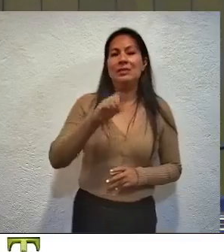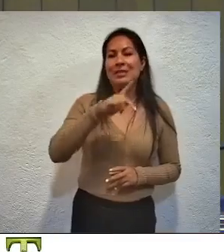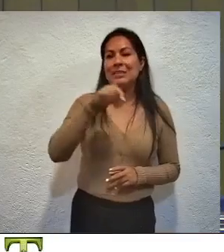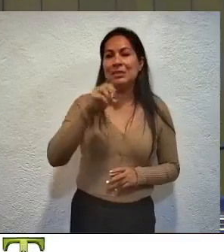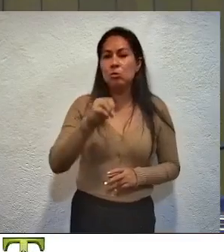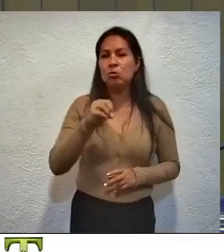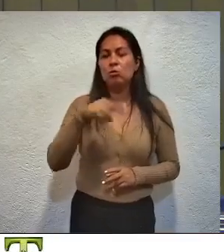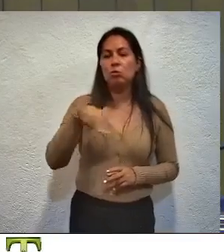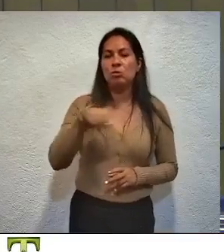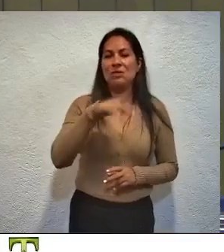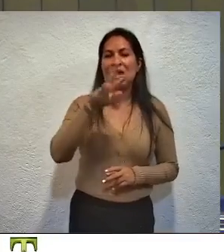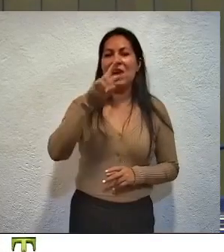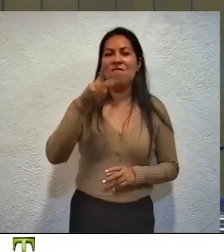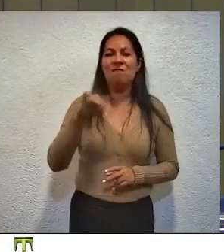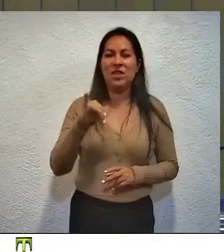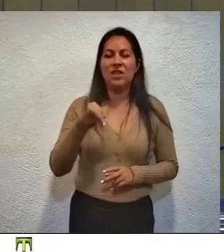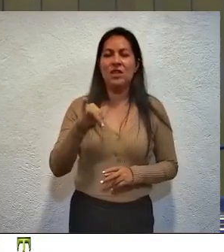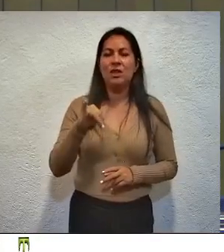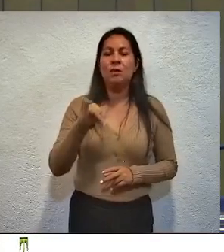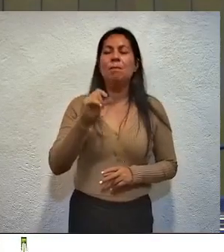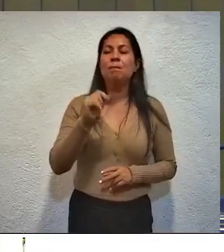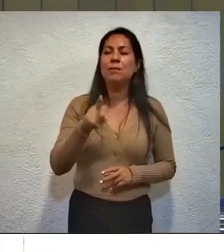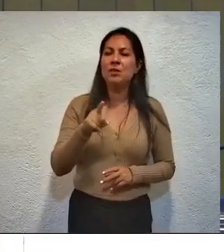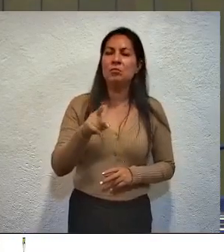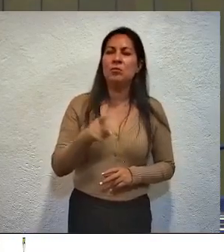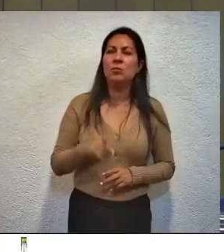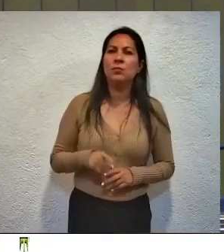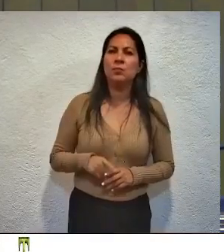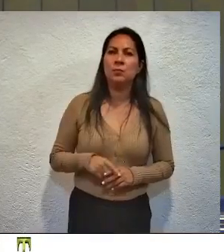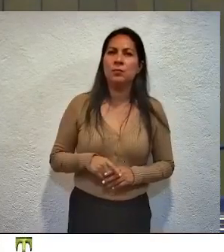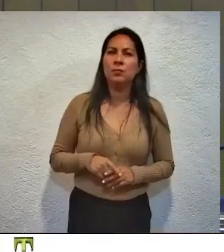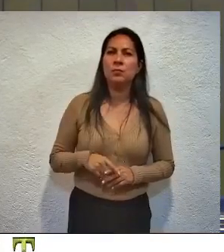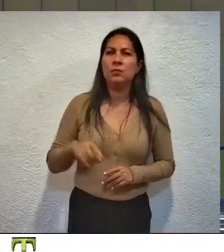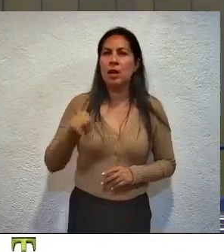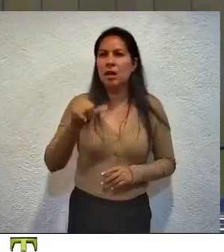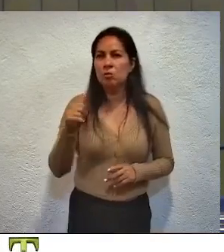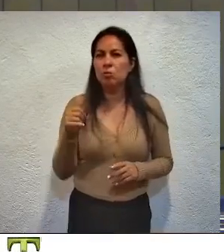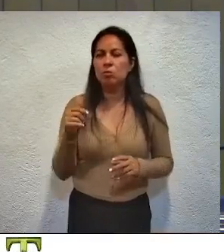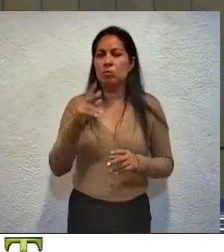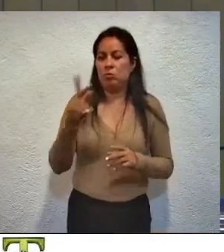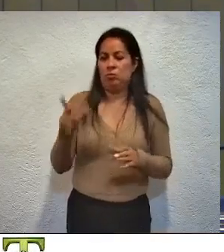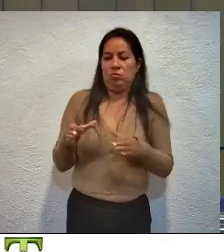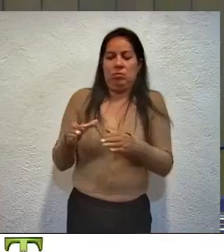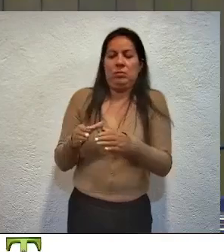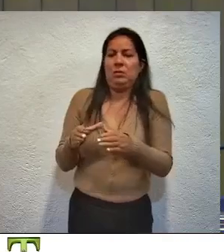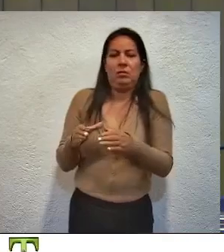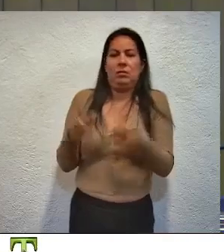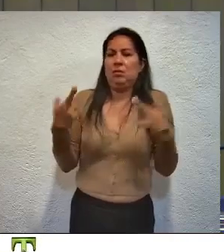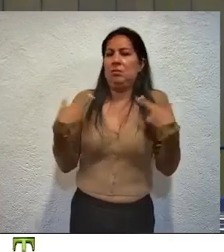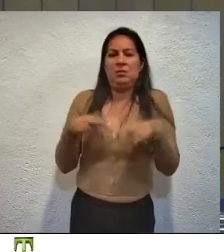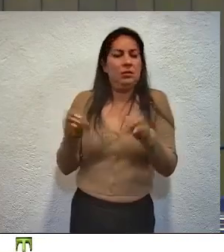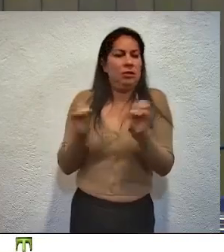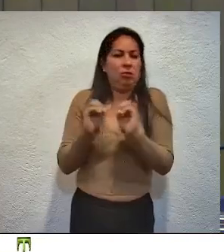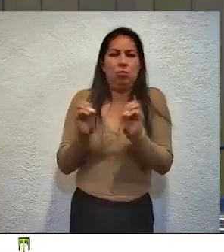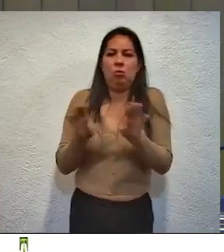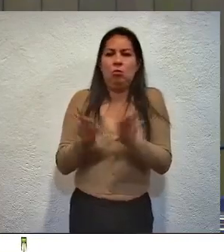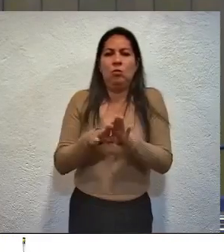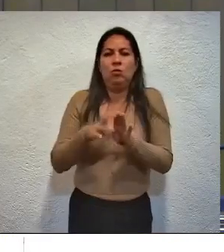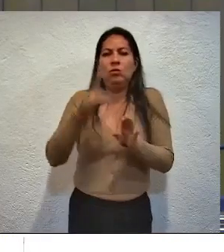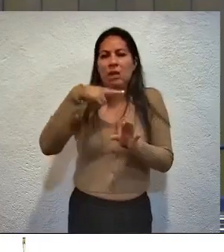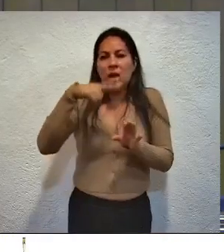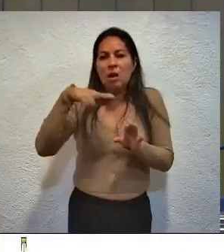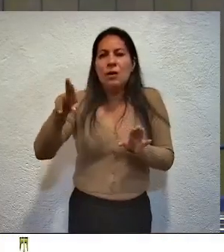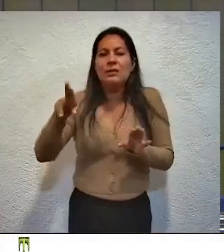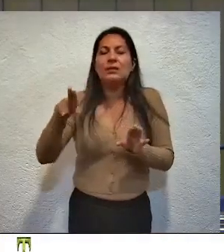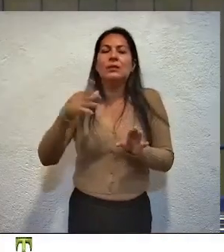pueblo tunzavi, incluso hay otras minorías en Ayutla que no están representadas, como los nahuas.